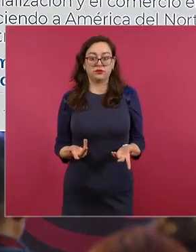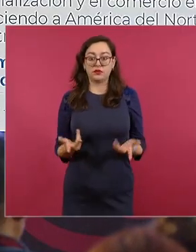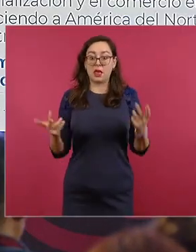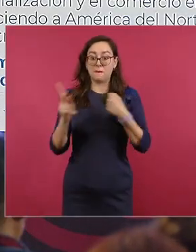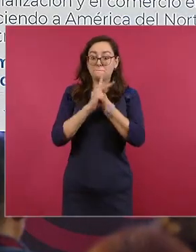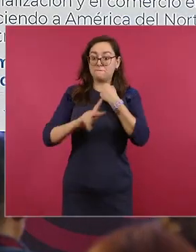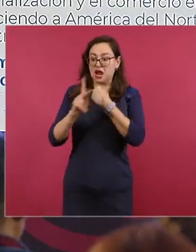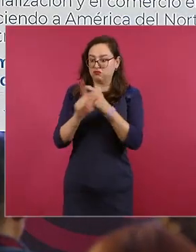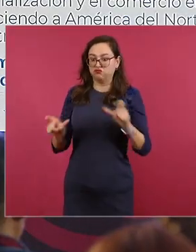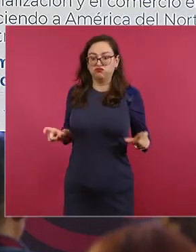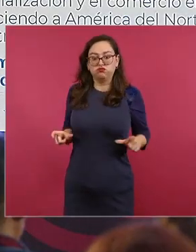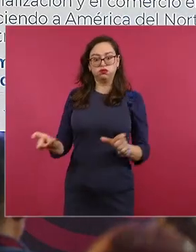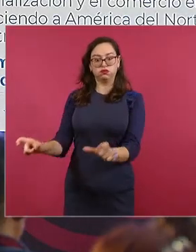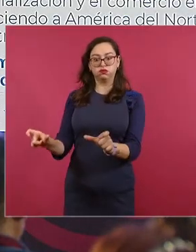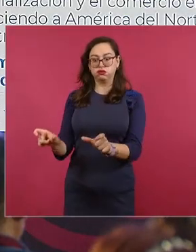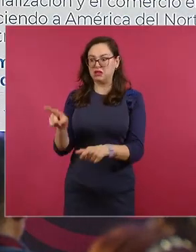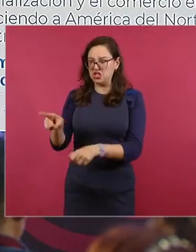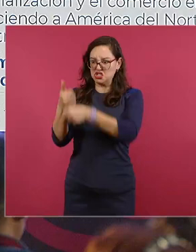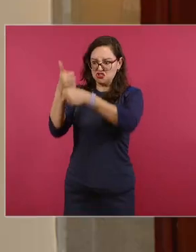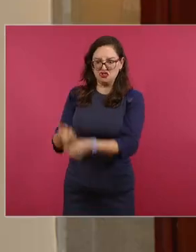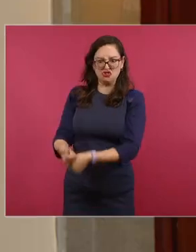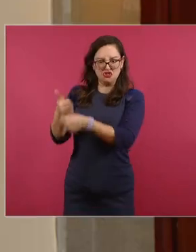a un país?